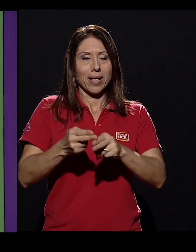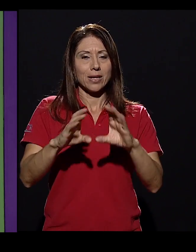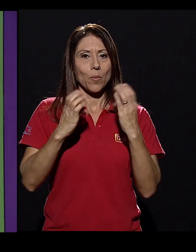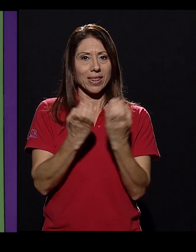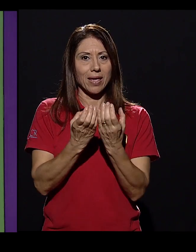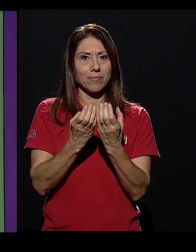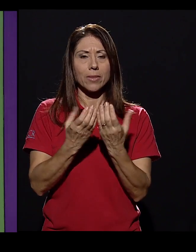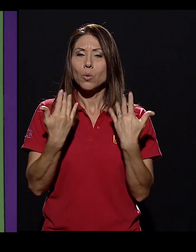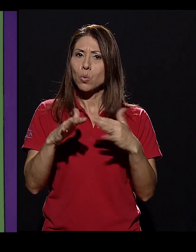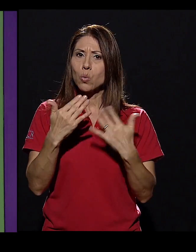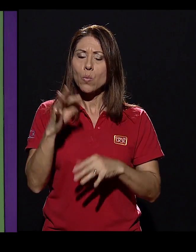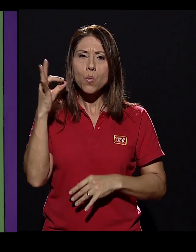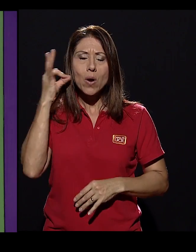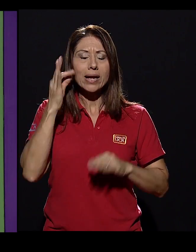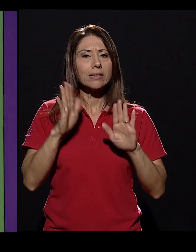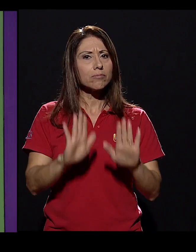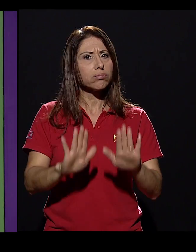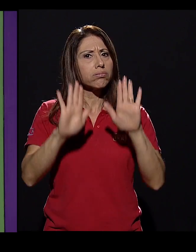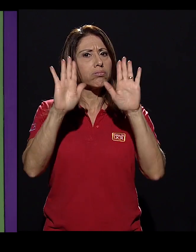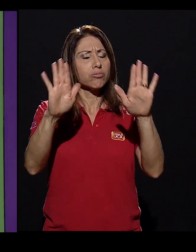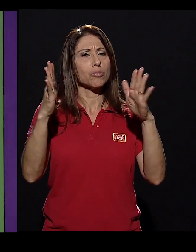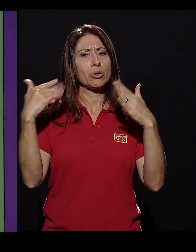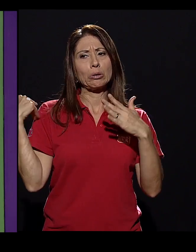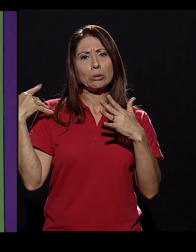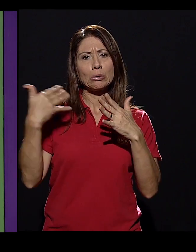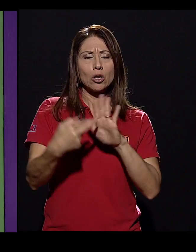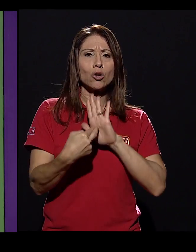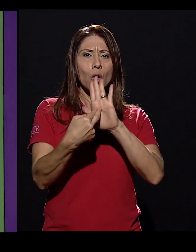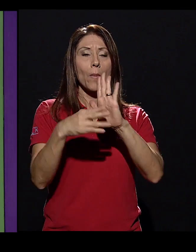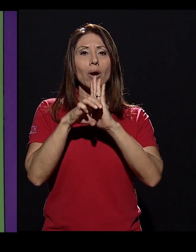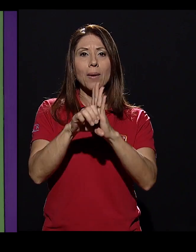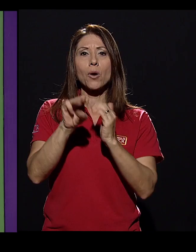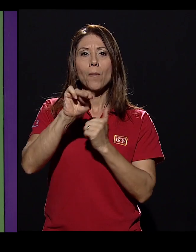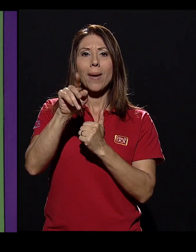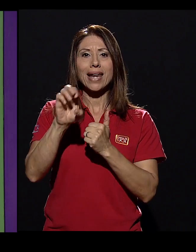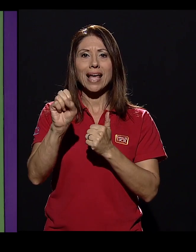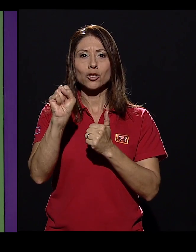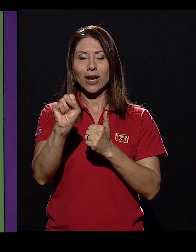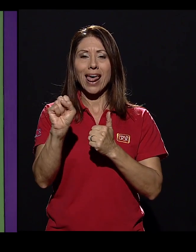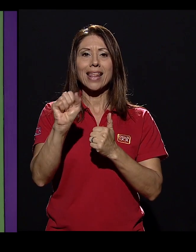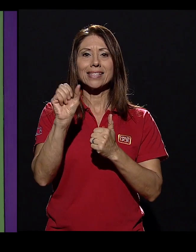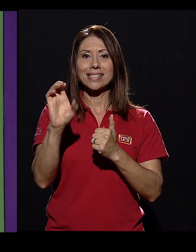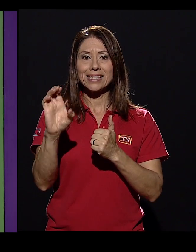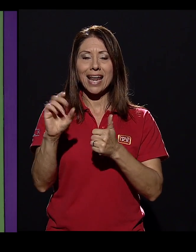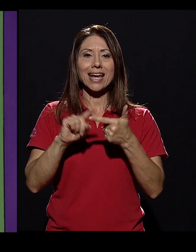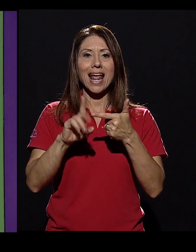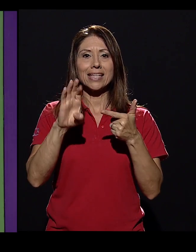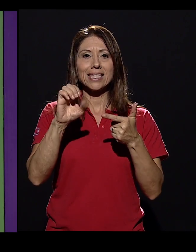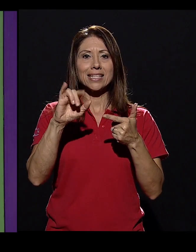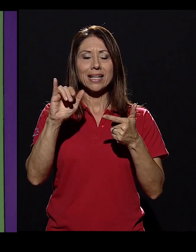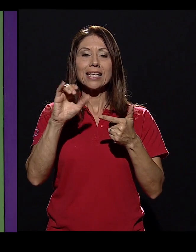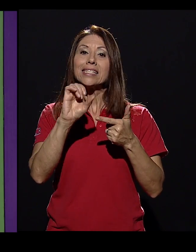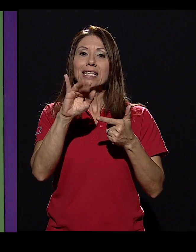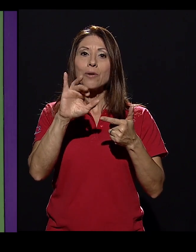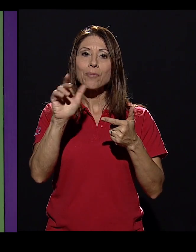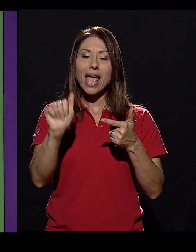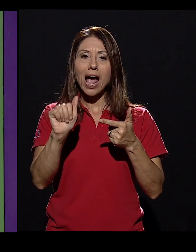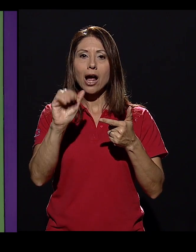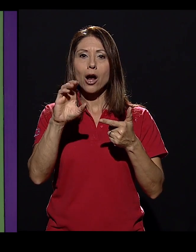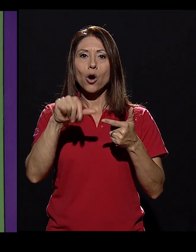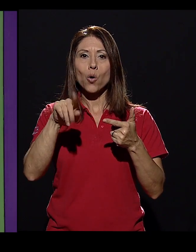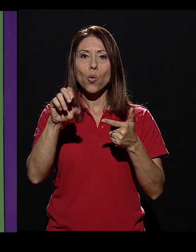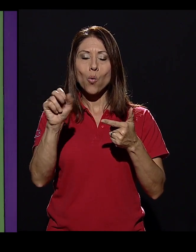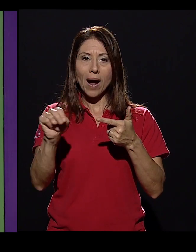comité, de mujeres extraordinarias que nos han representado como región, como María Soledad Cisternas y Silvia Cuam, de Ana Peláez, una